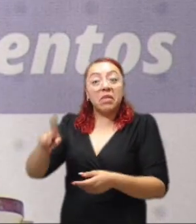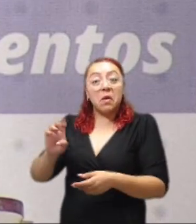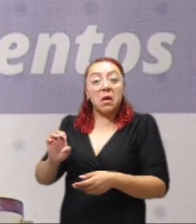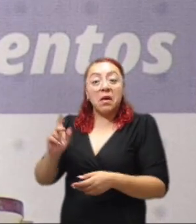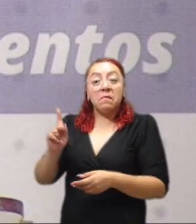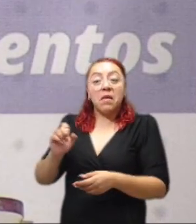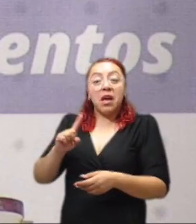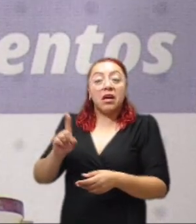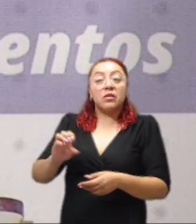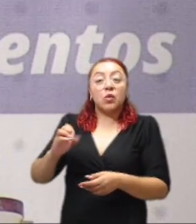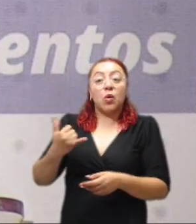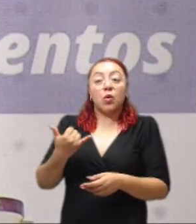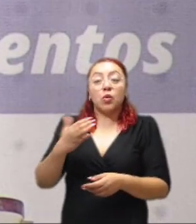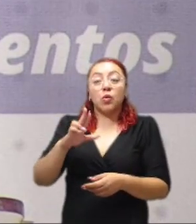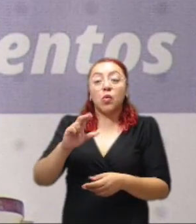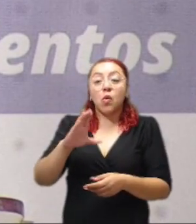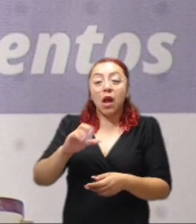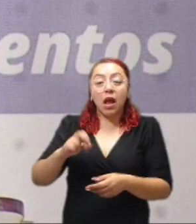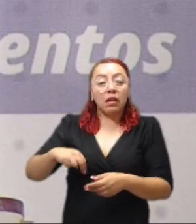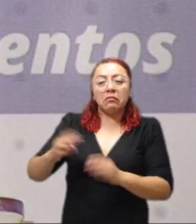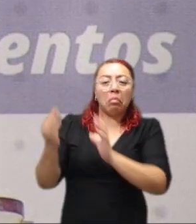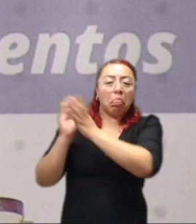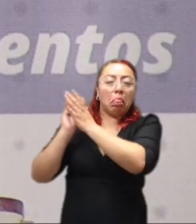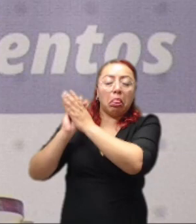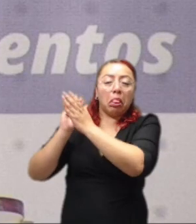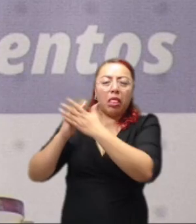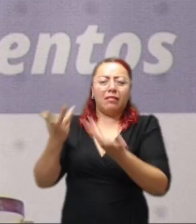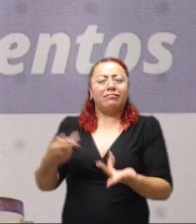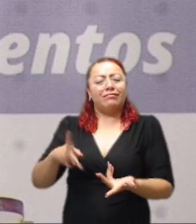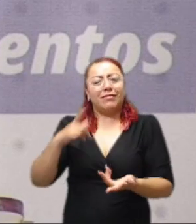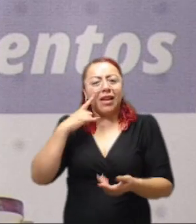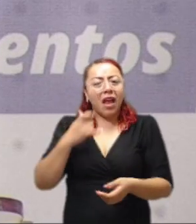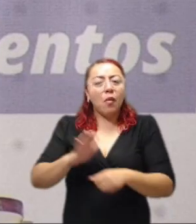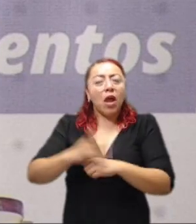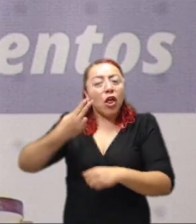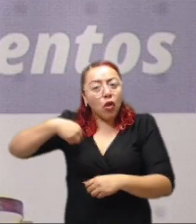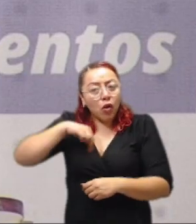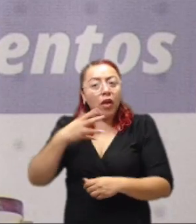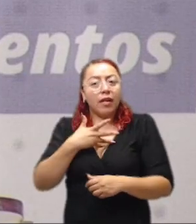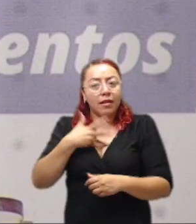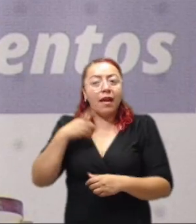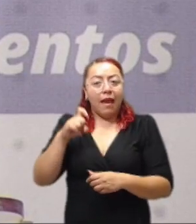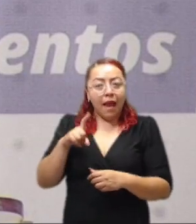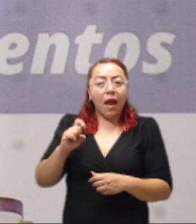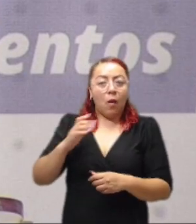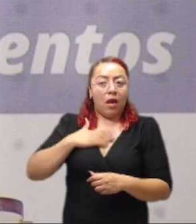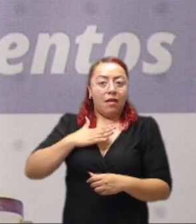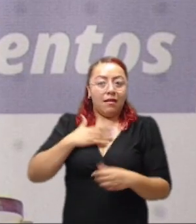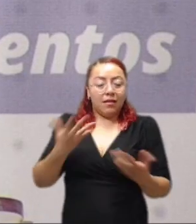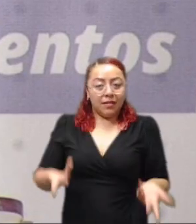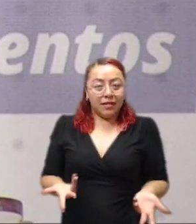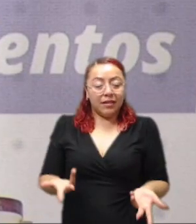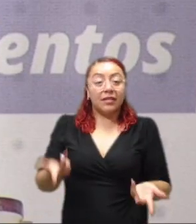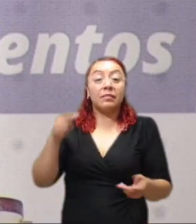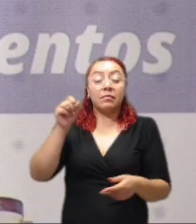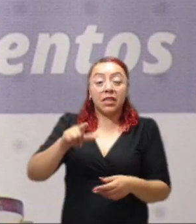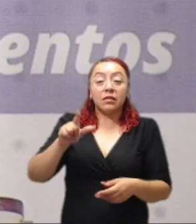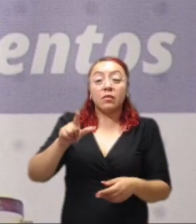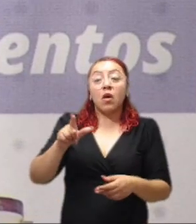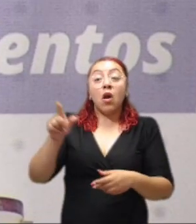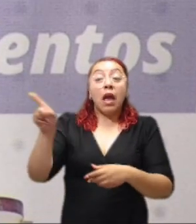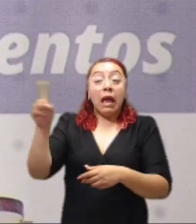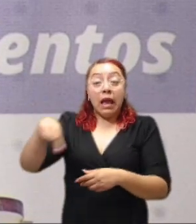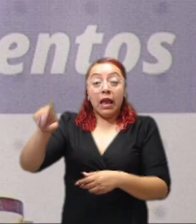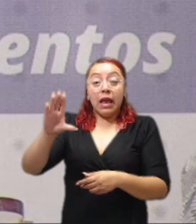yucan y no es así como lo hace notar eh prácticamente el apoyo de Kim es para los grandes fraccionamientos y nosotros